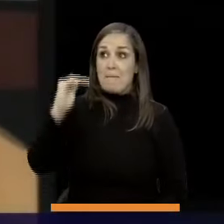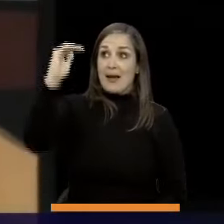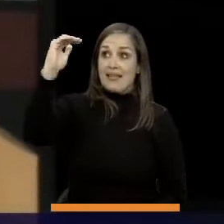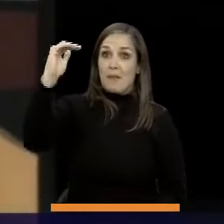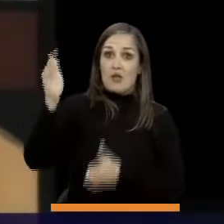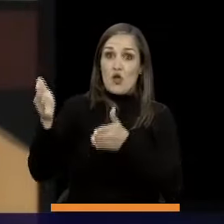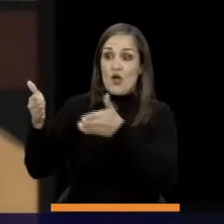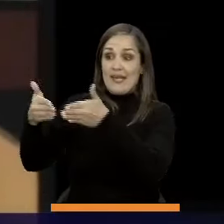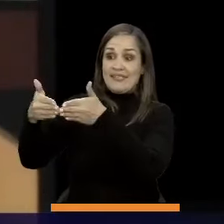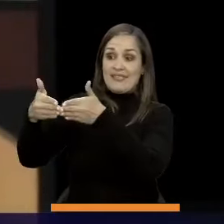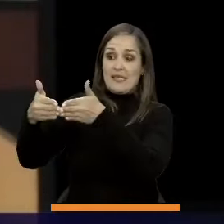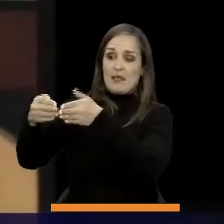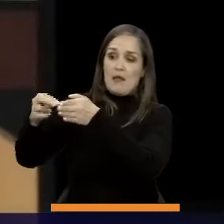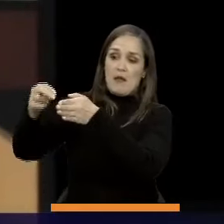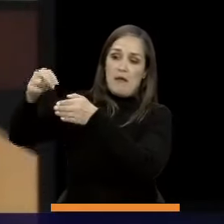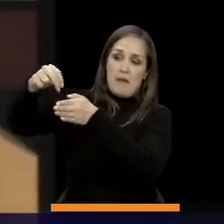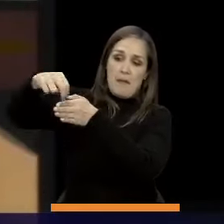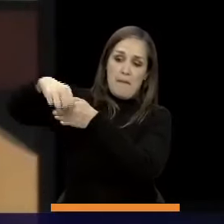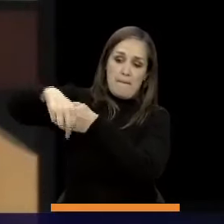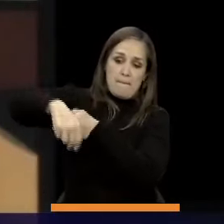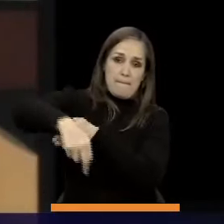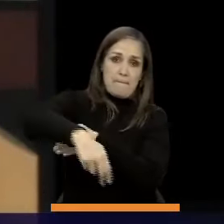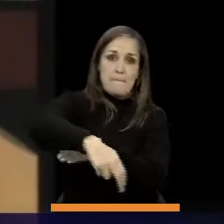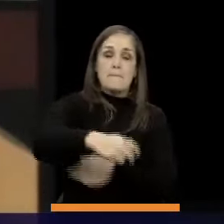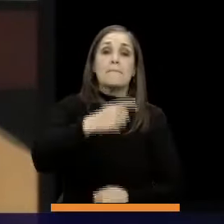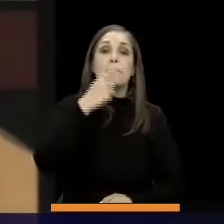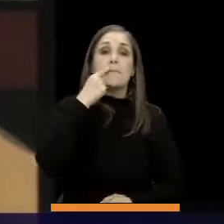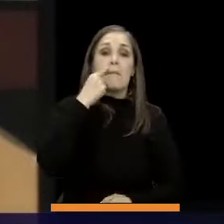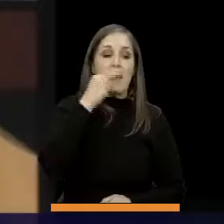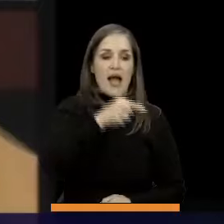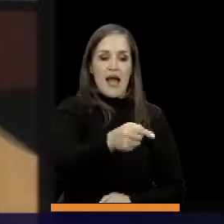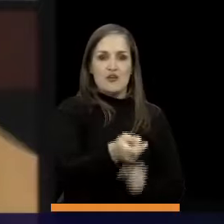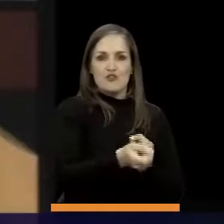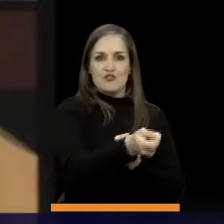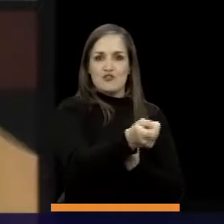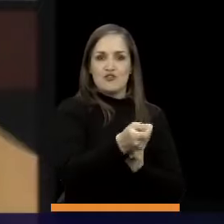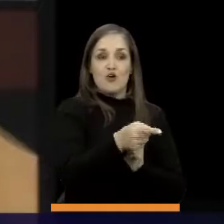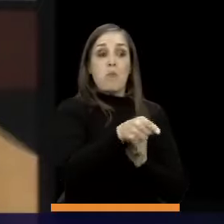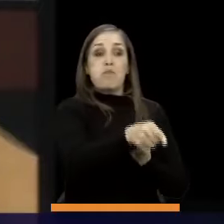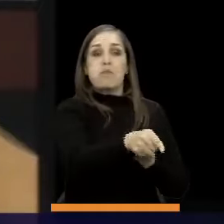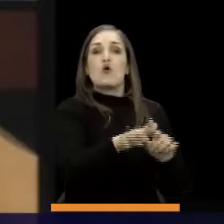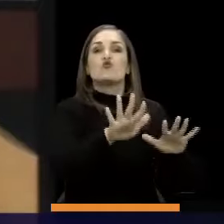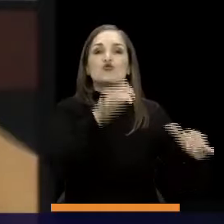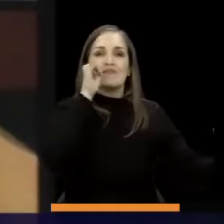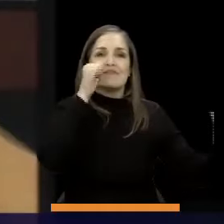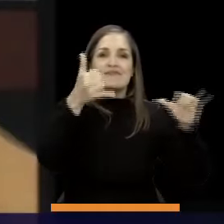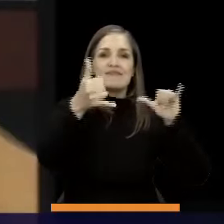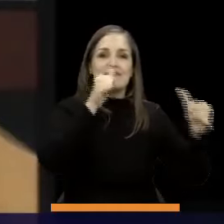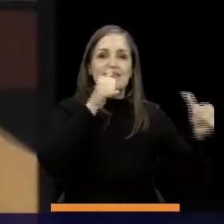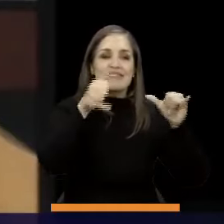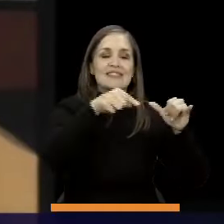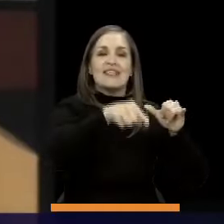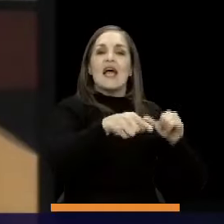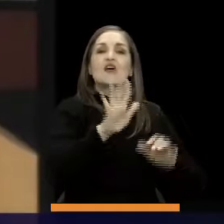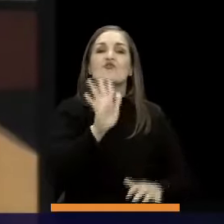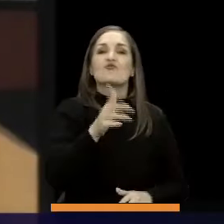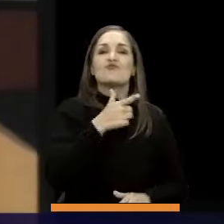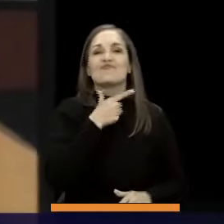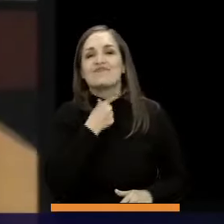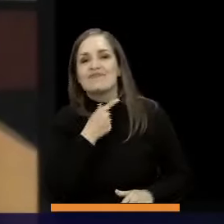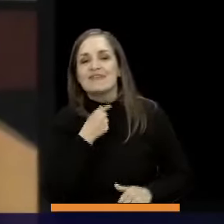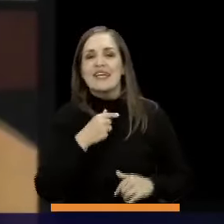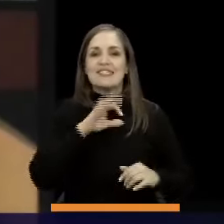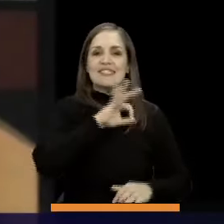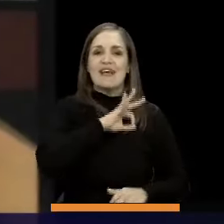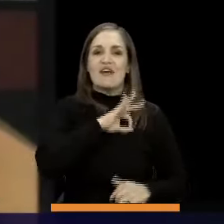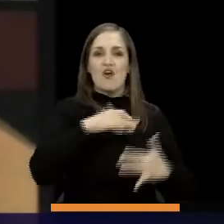esquina al apartamento de mis papis que quedaba donde quedan los estudios graves donde se grababa sábados felices a dejar la bebecita ahí para continuar en la tarde